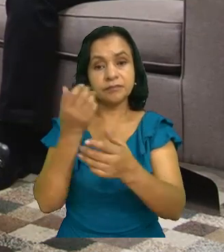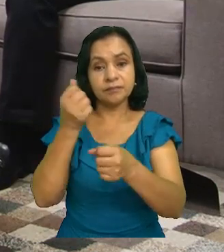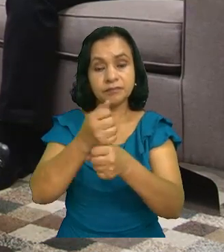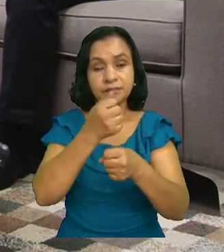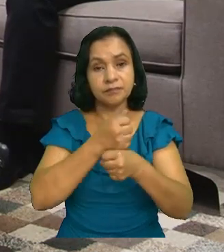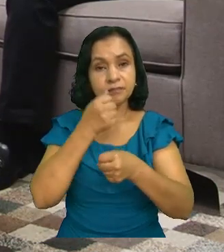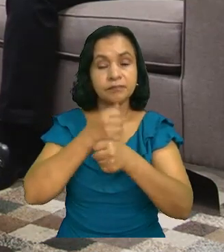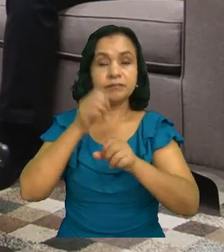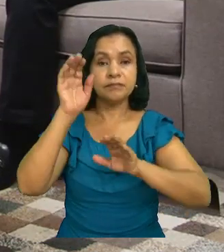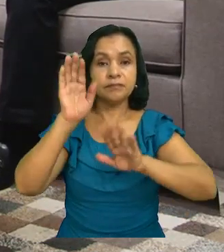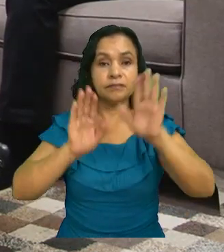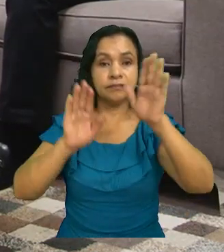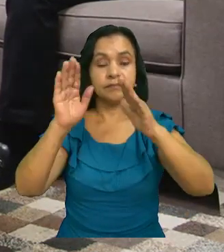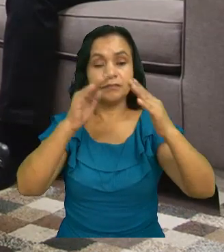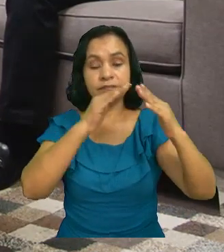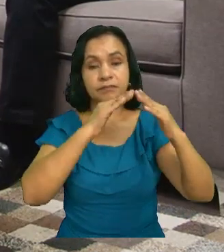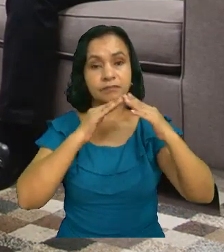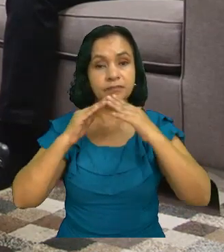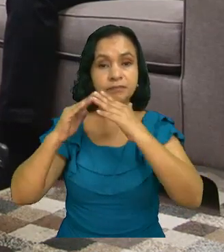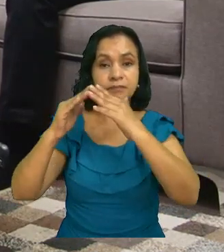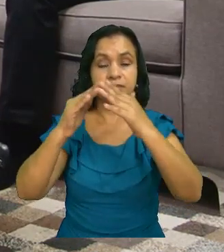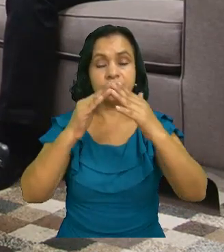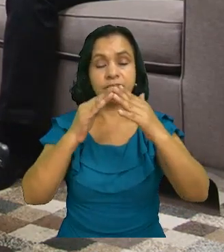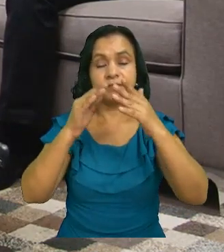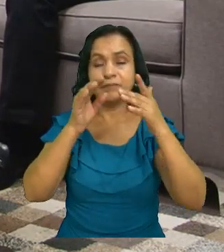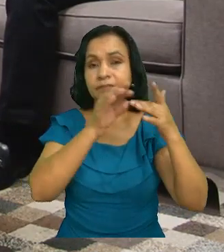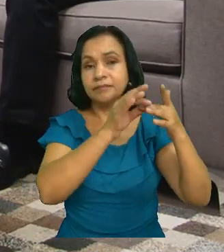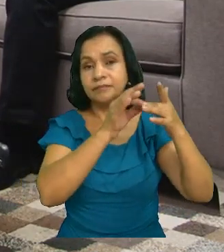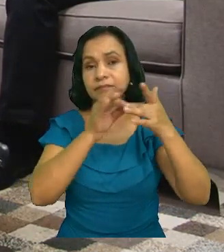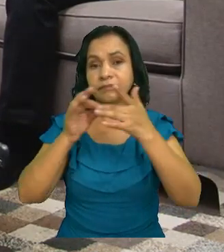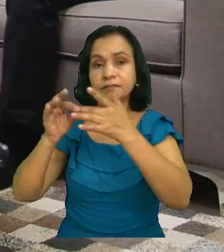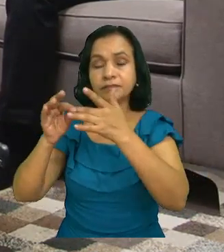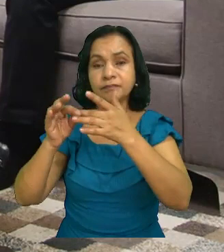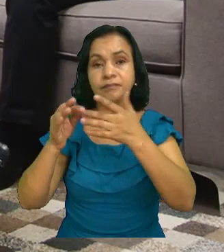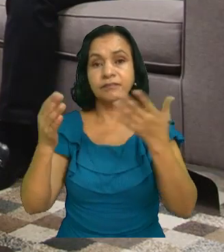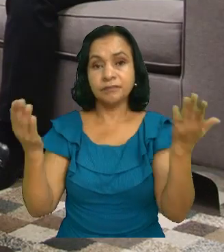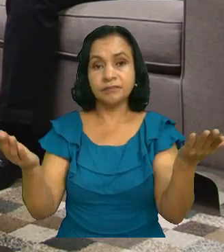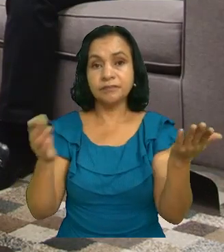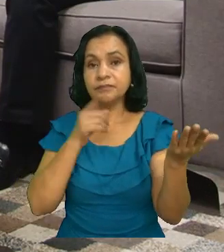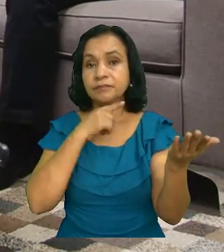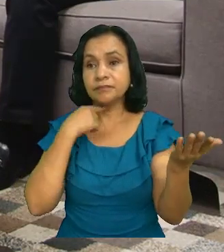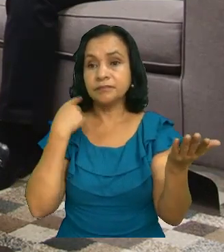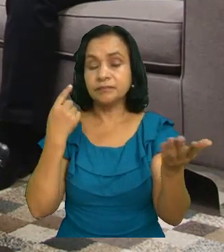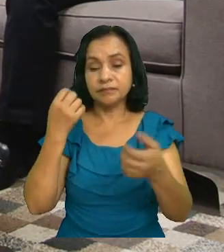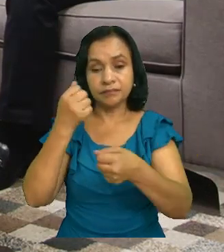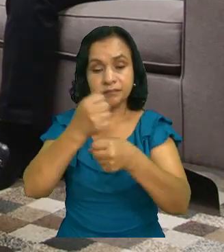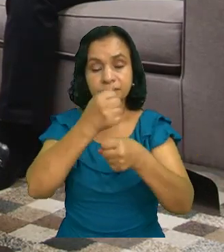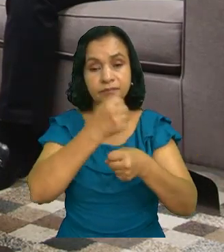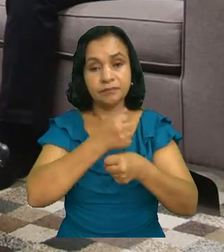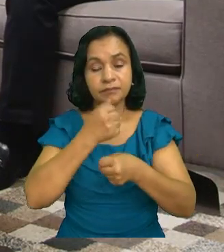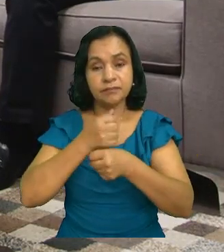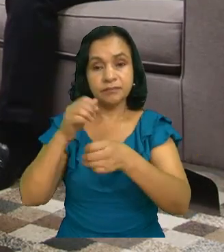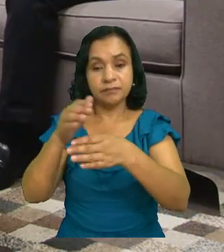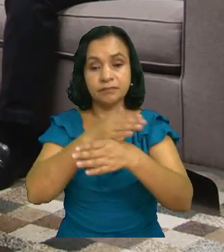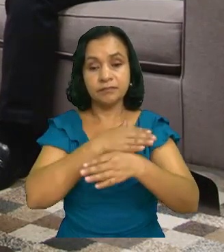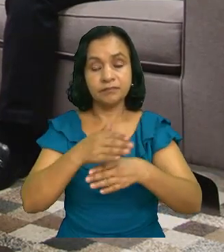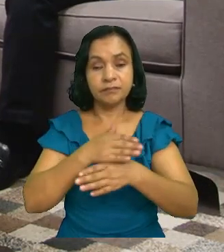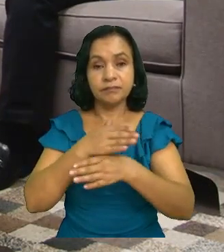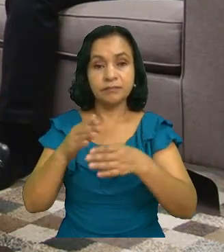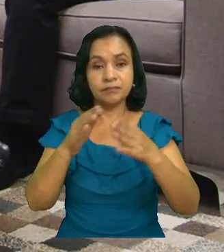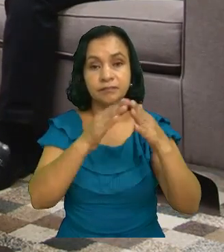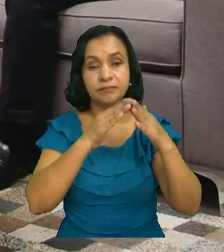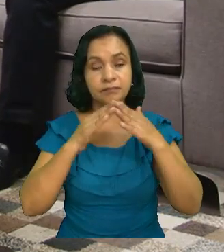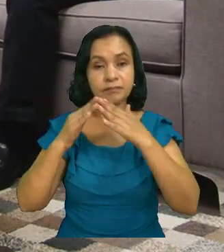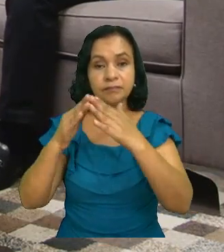de participación ciudadana que tiene gran valor, ¿verdad?, para el trabajo local en las comunidades